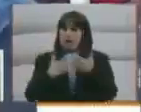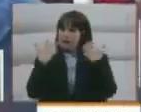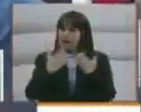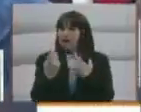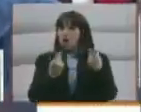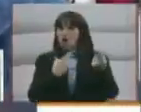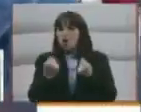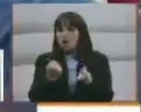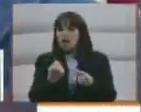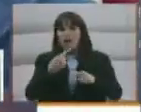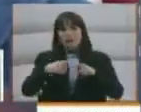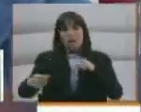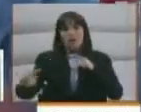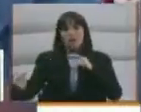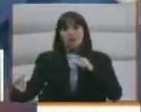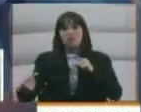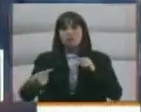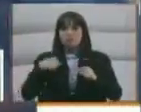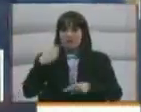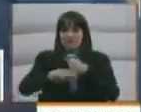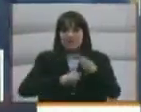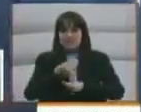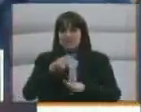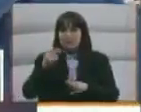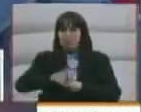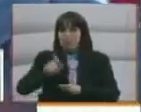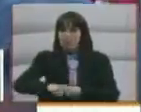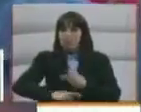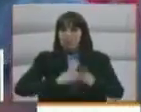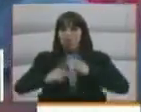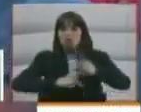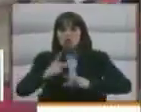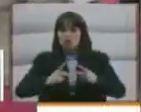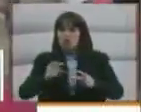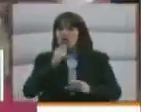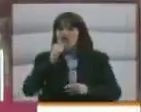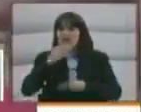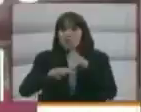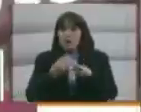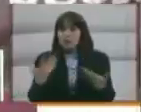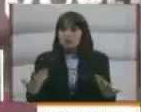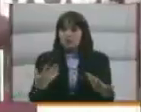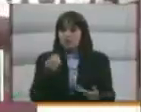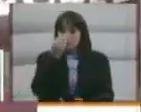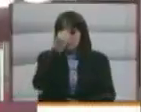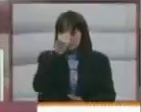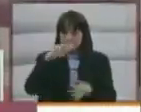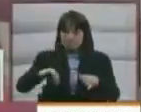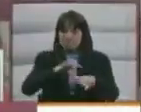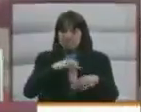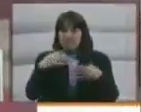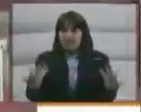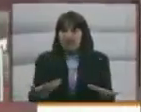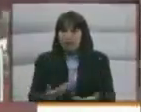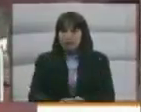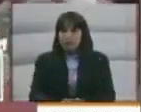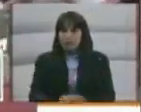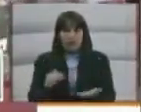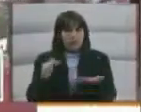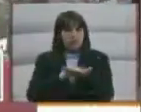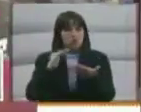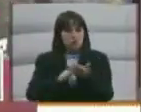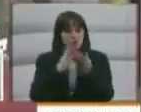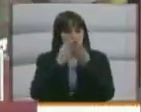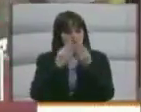se combate con más producción, y tenemos que saber qué rubro vamos a producir. La solución de la guerra económica son los campesinos. Los campesinos,